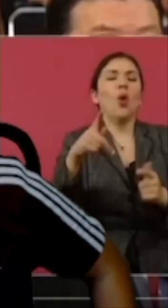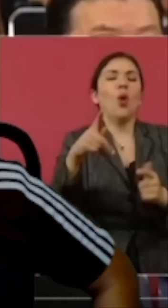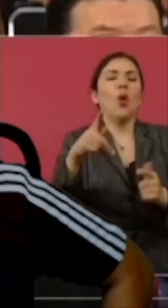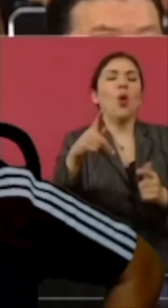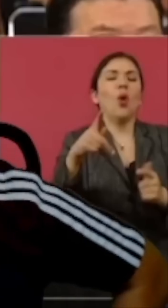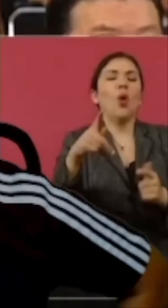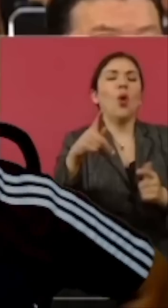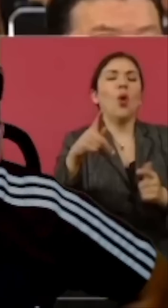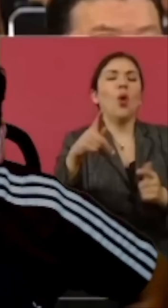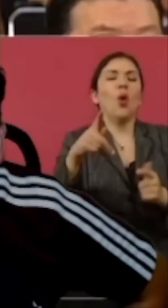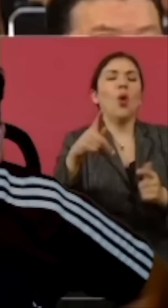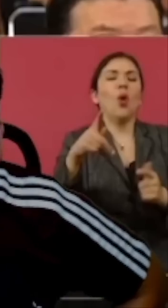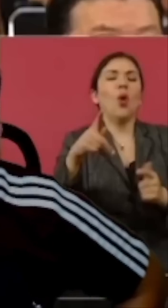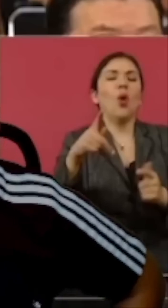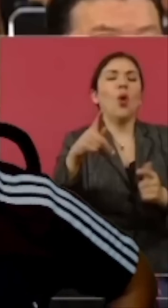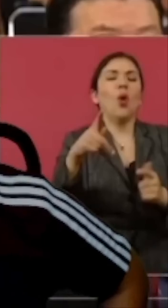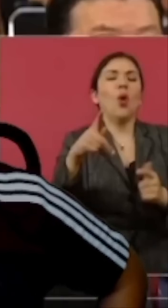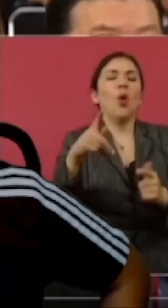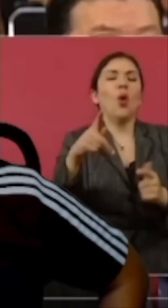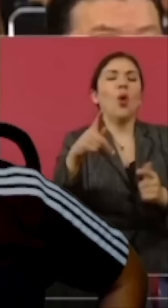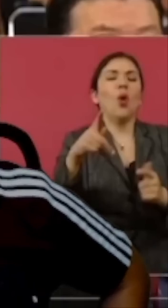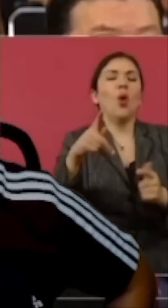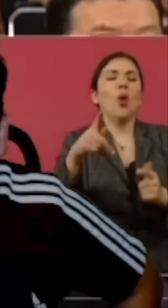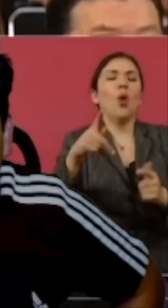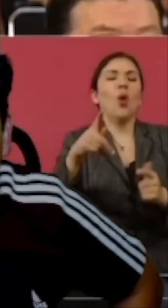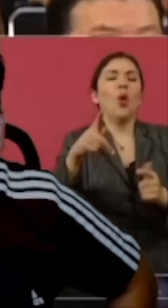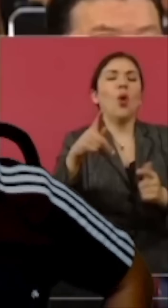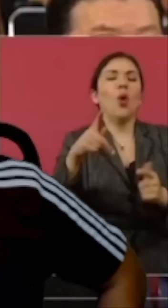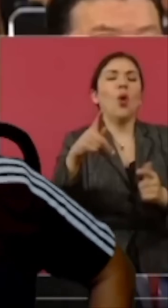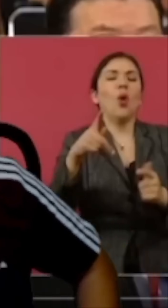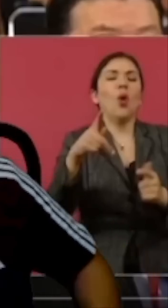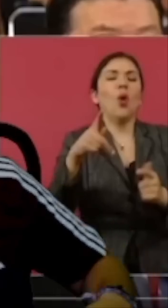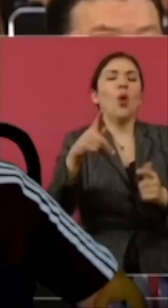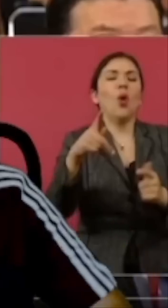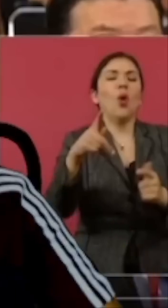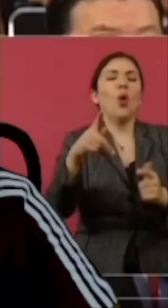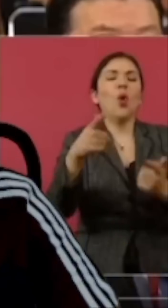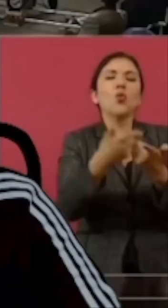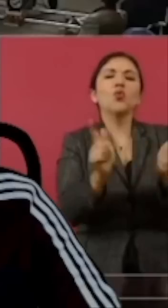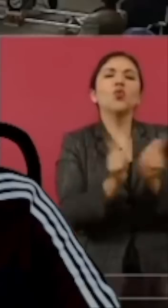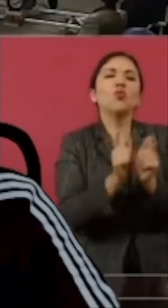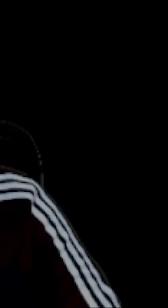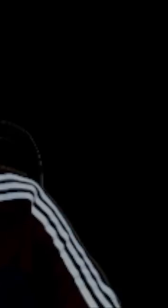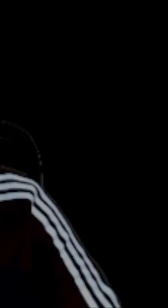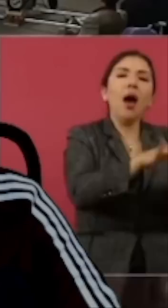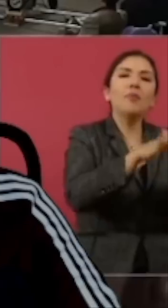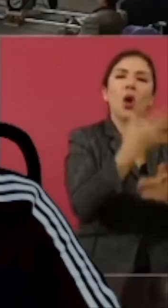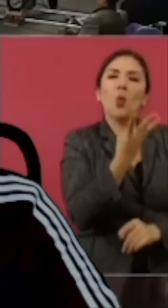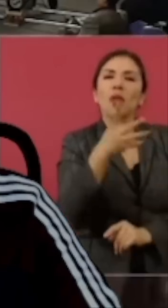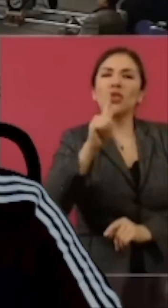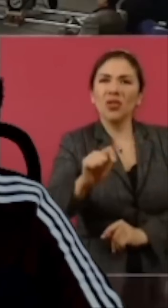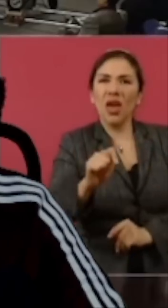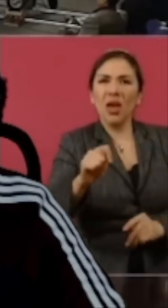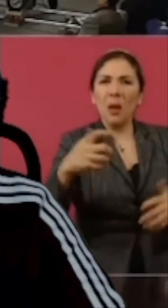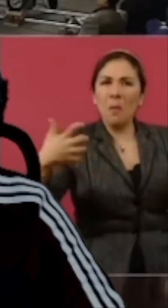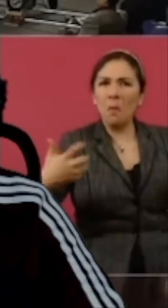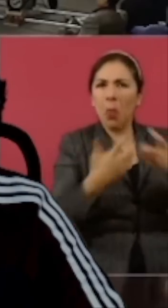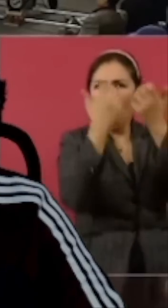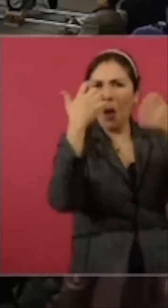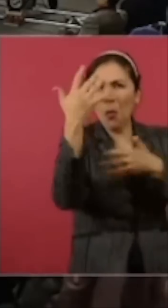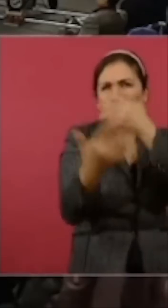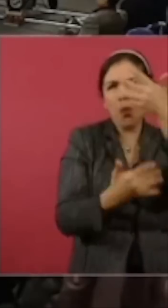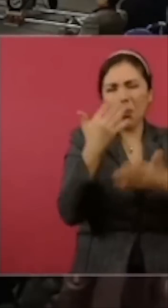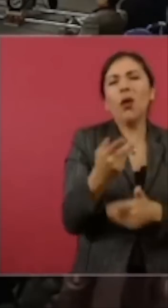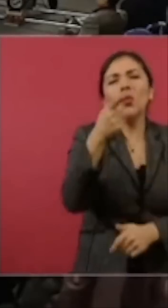Obrador sobre esta violencia que se registró a las afueras de la corte. Pues yo creo